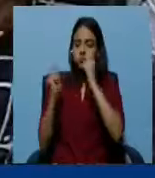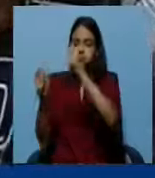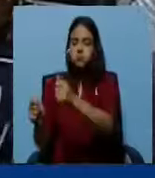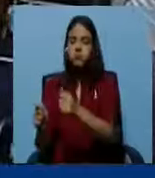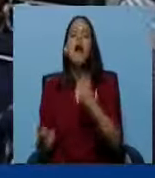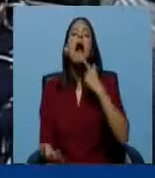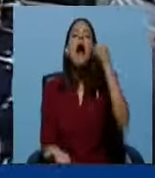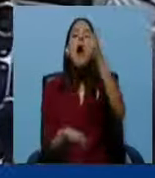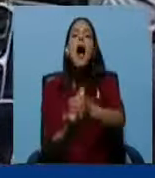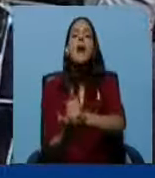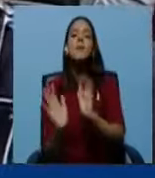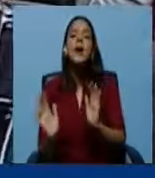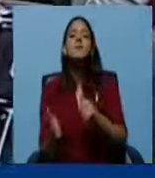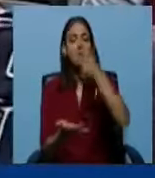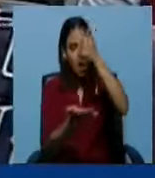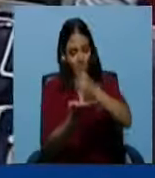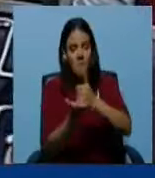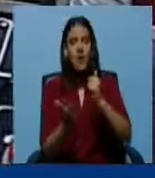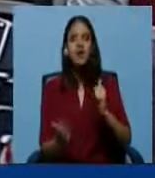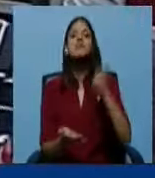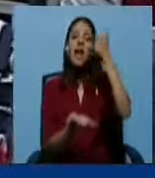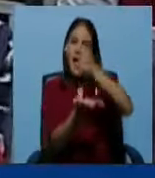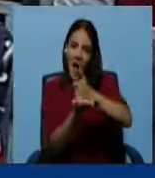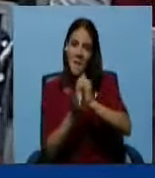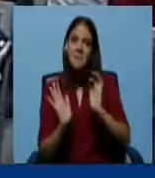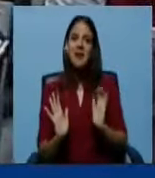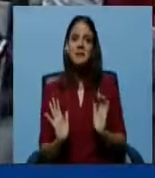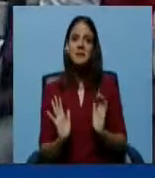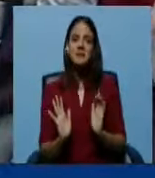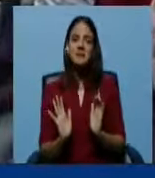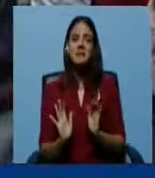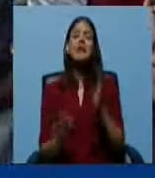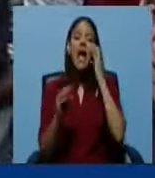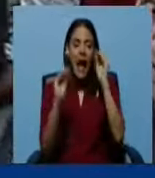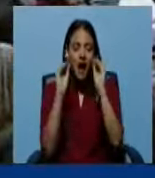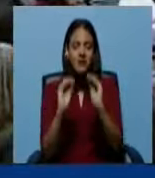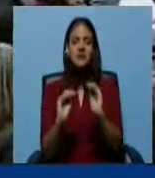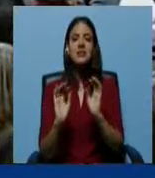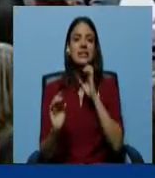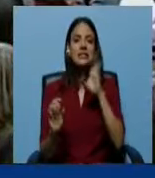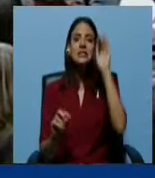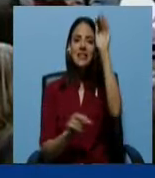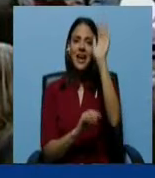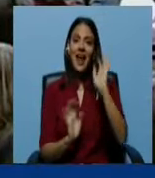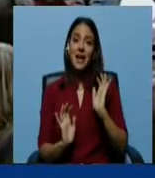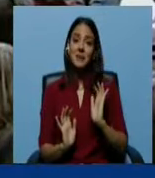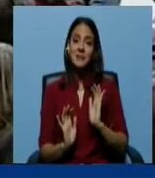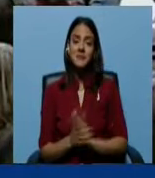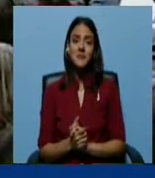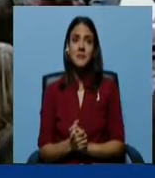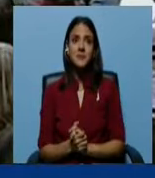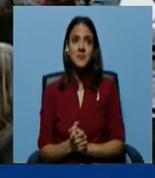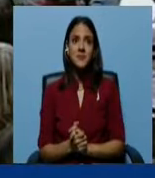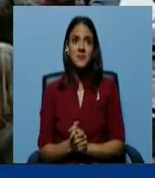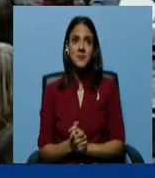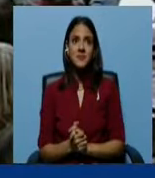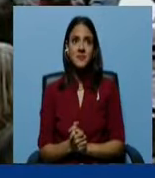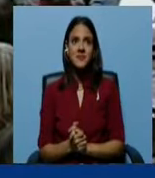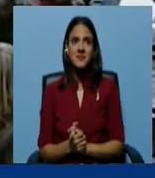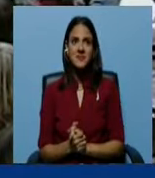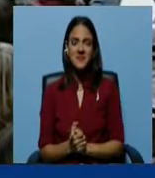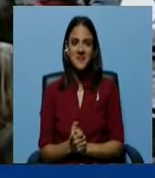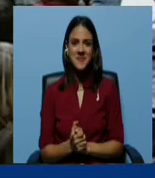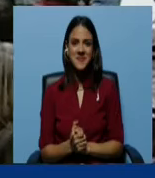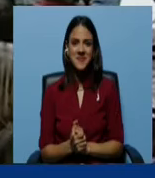Amén. Amén, amén. Así sea. ¿Cómo es la cosa? Ah, che, dijeron por